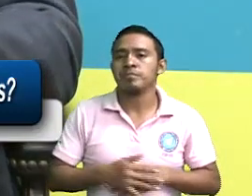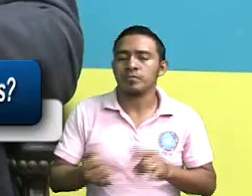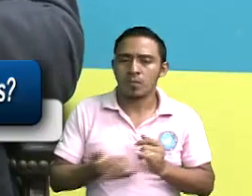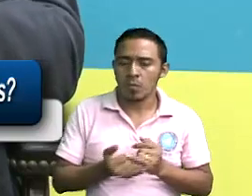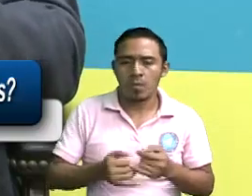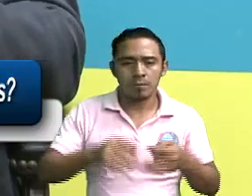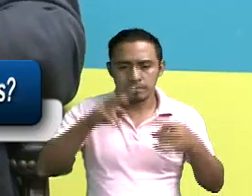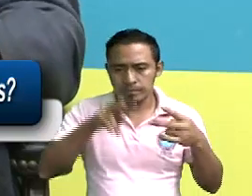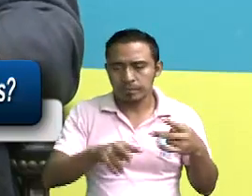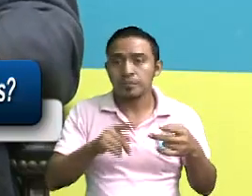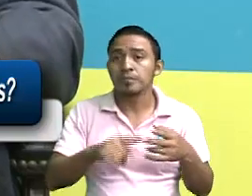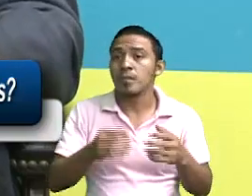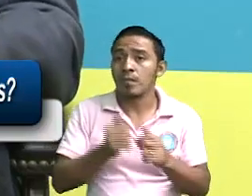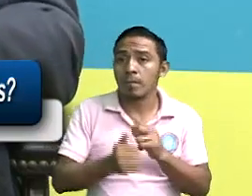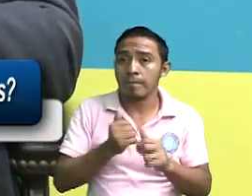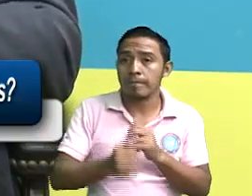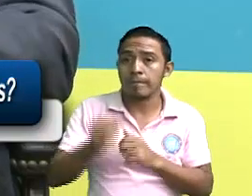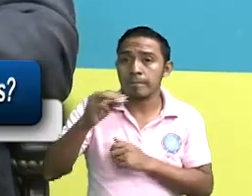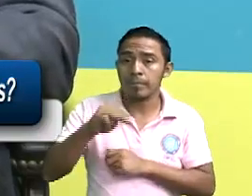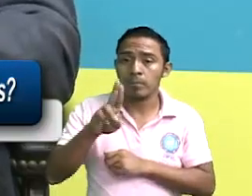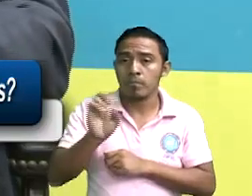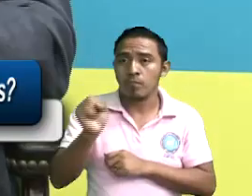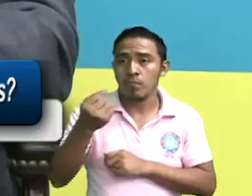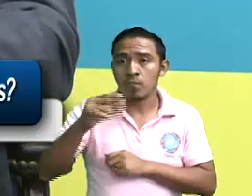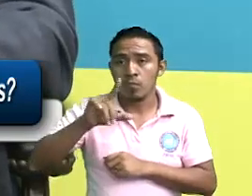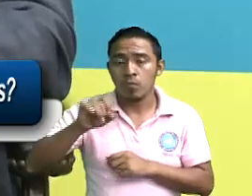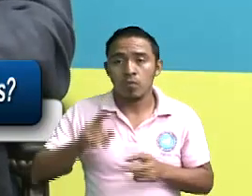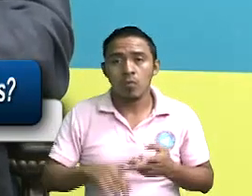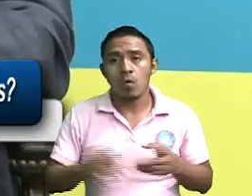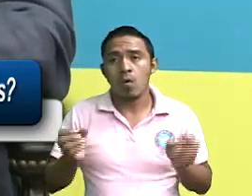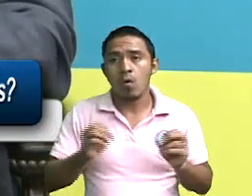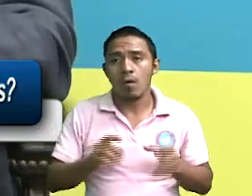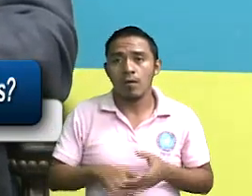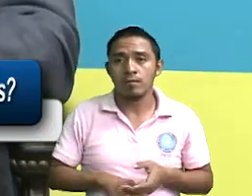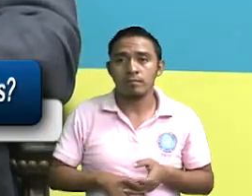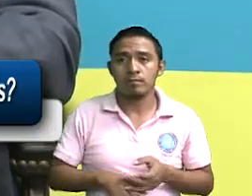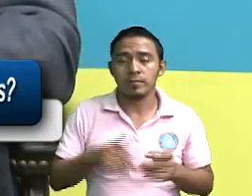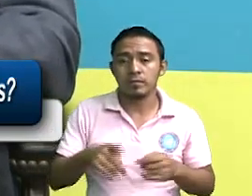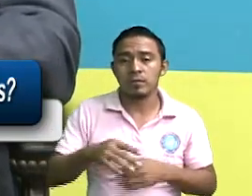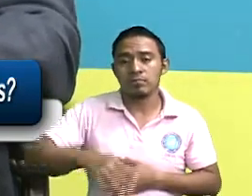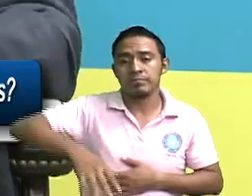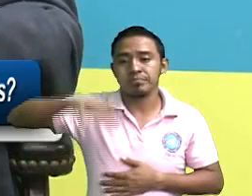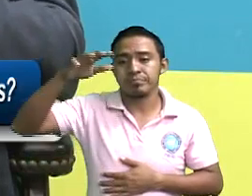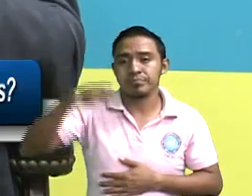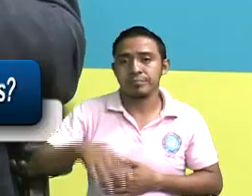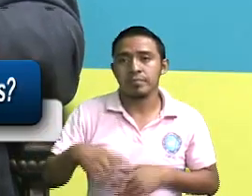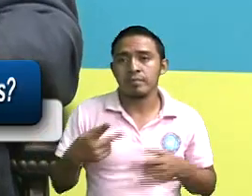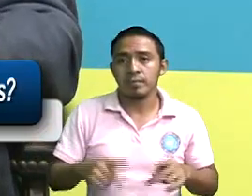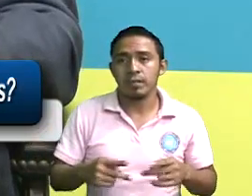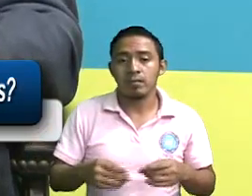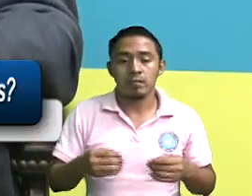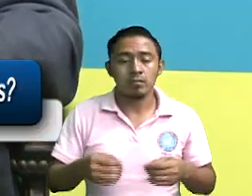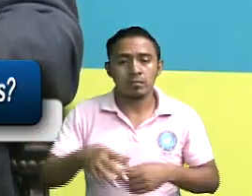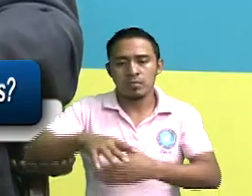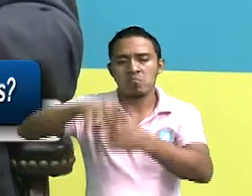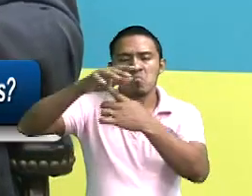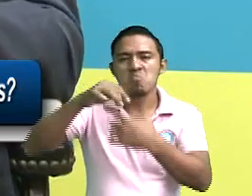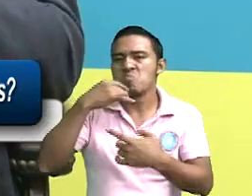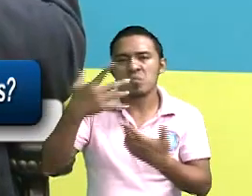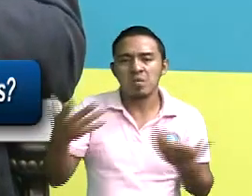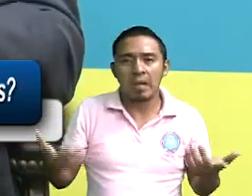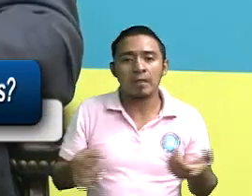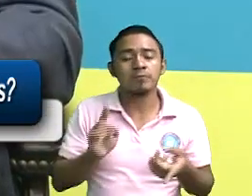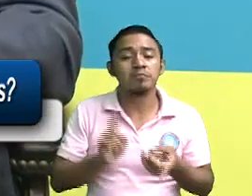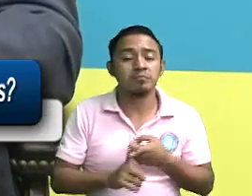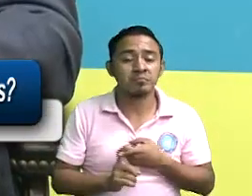definir si el problema es del músculo o es del nervio, porque un paciente no levanta la mano, un paciente puede no levantar la mano por muchas causas. Dentro